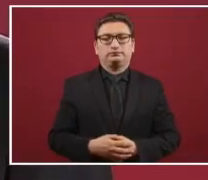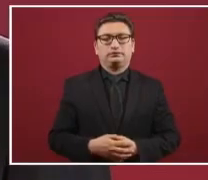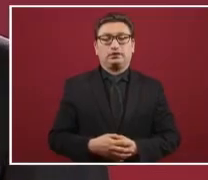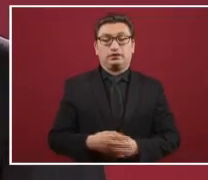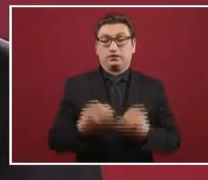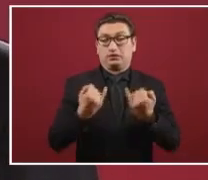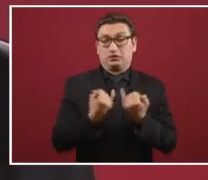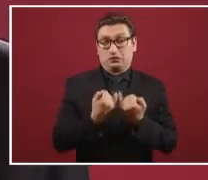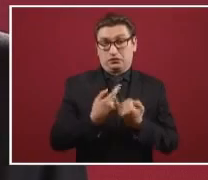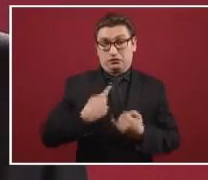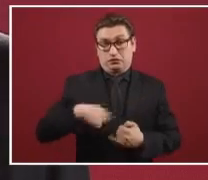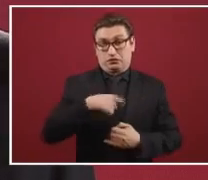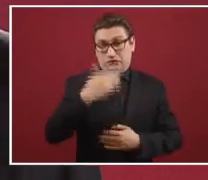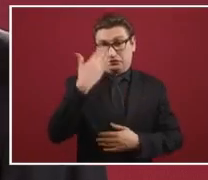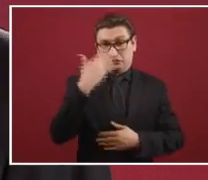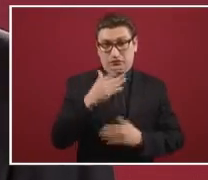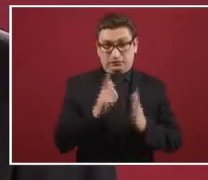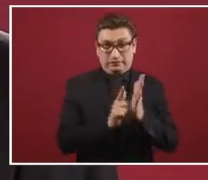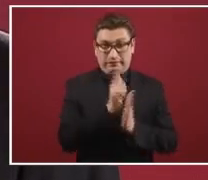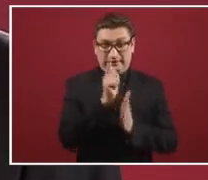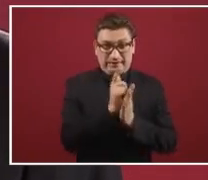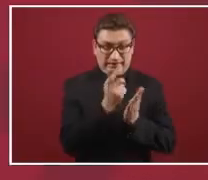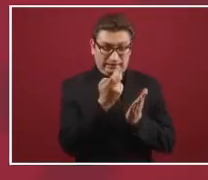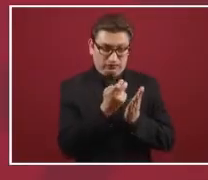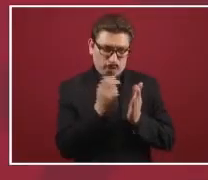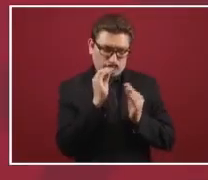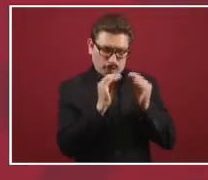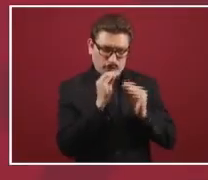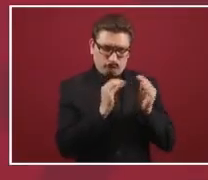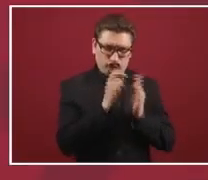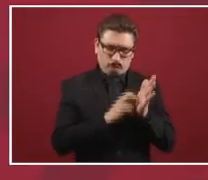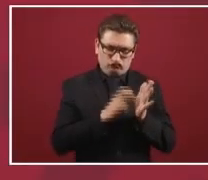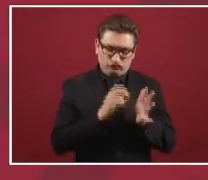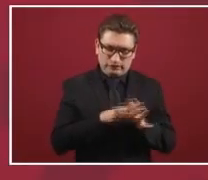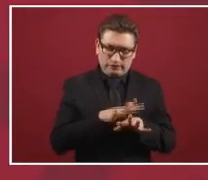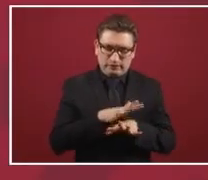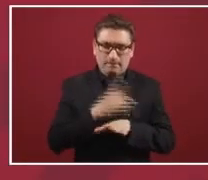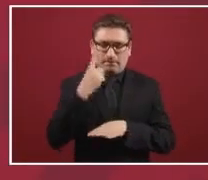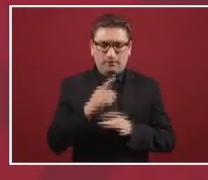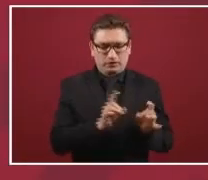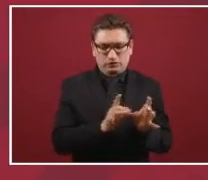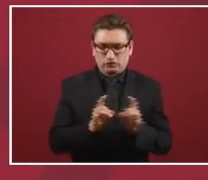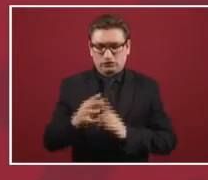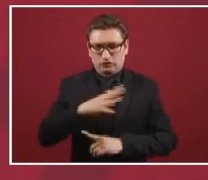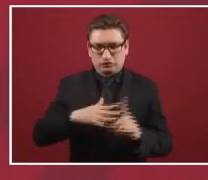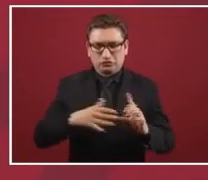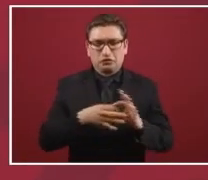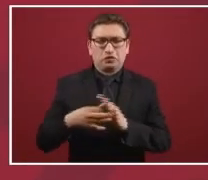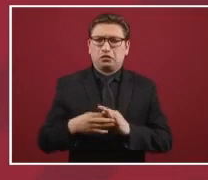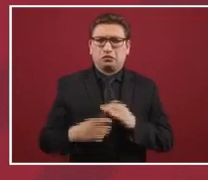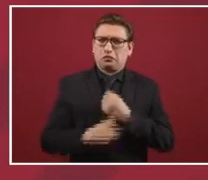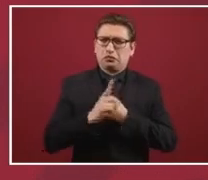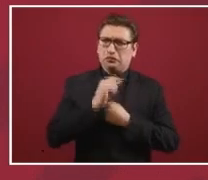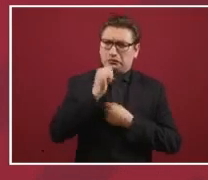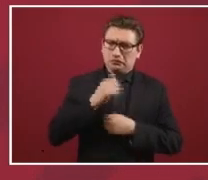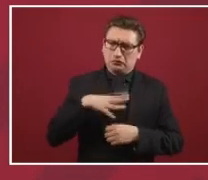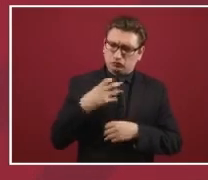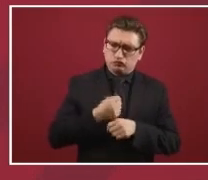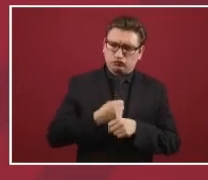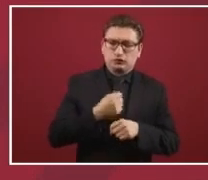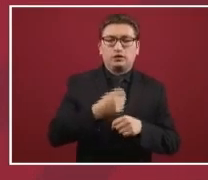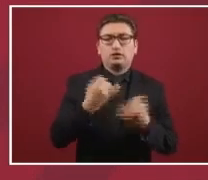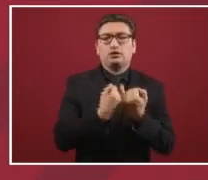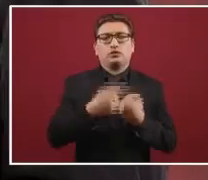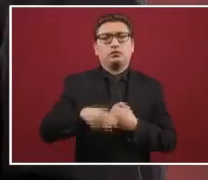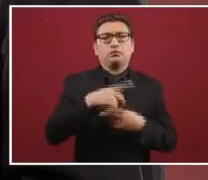legal a las nuevas circunstancias, el bajar los sueldos de los altos funcionarios públicos, el que